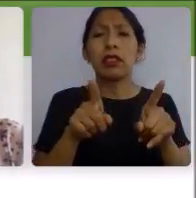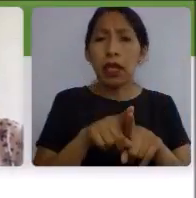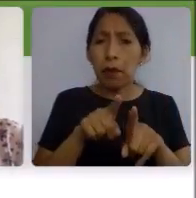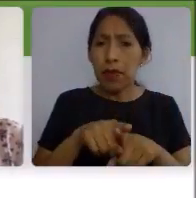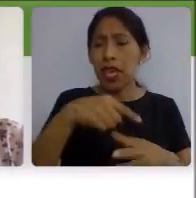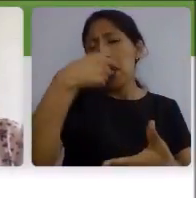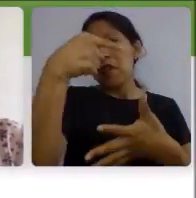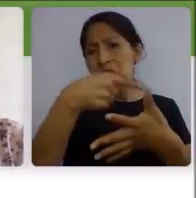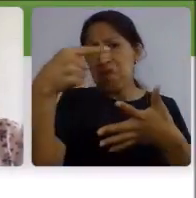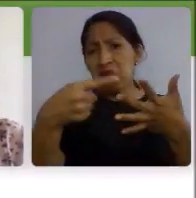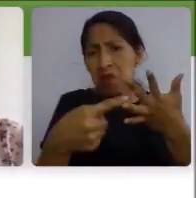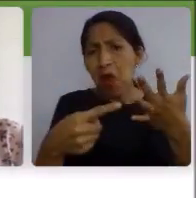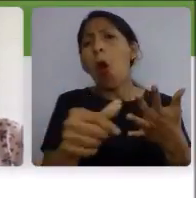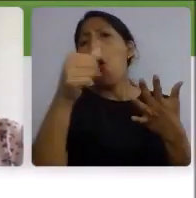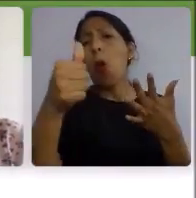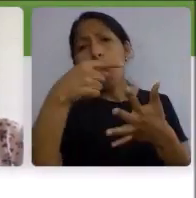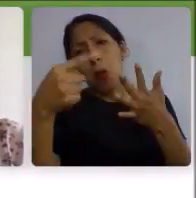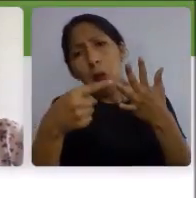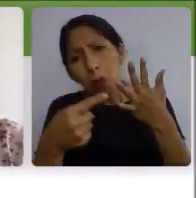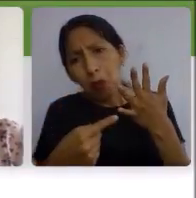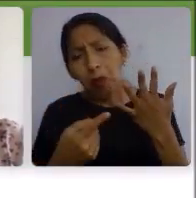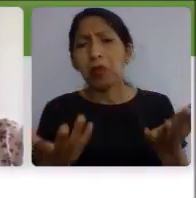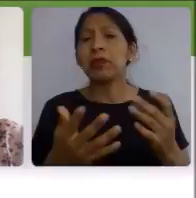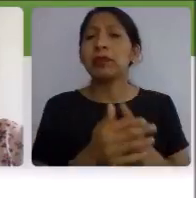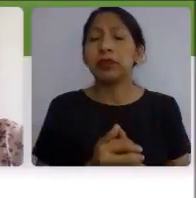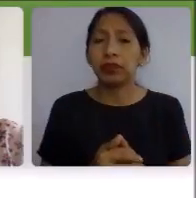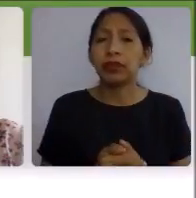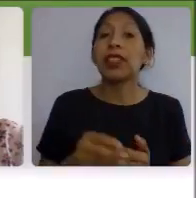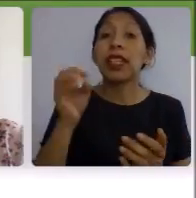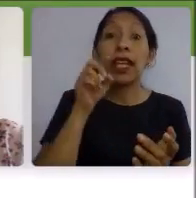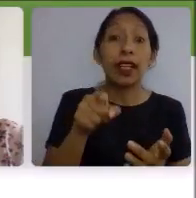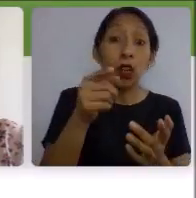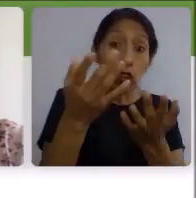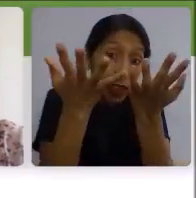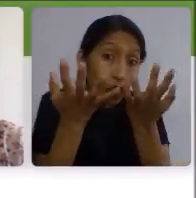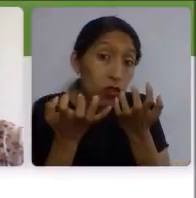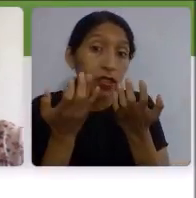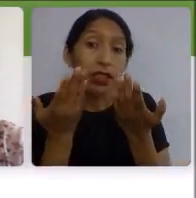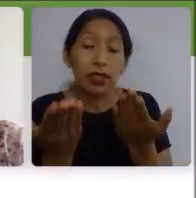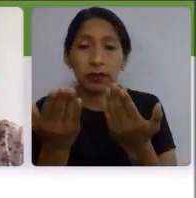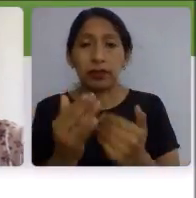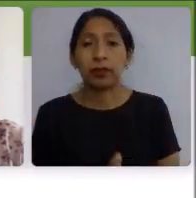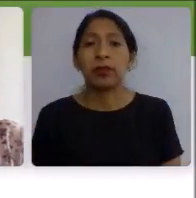diferentes especies de aves, sino sobre todo las endémicas, ¿no? Y qué es lo que a ellos les interesa mucho.